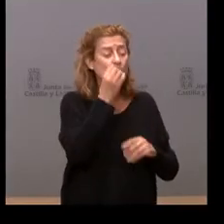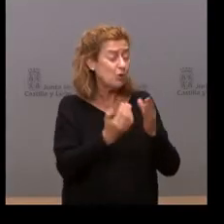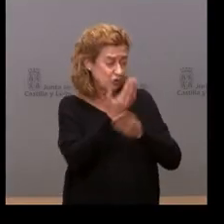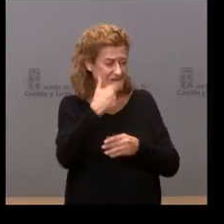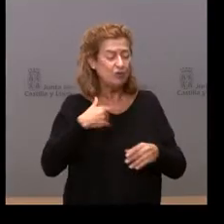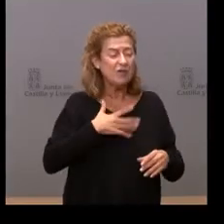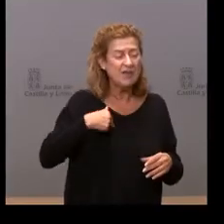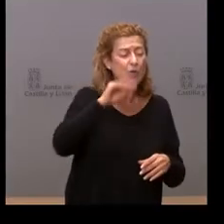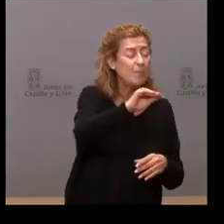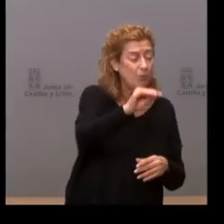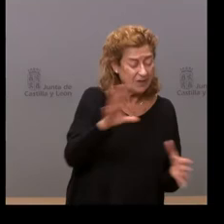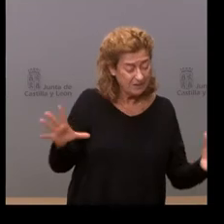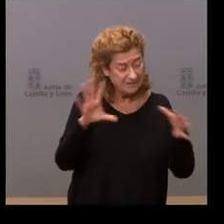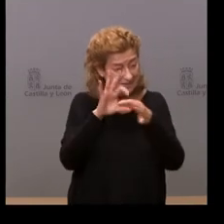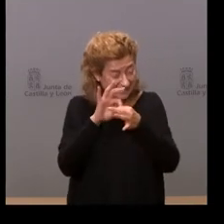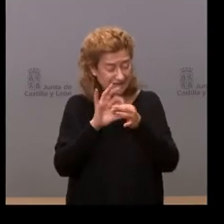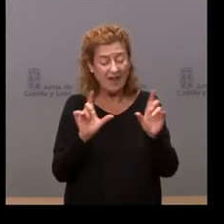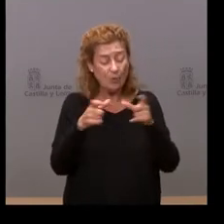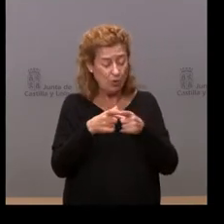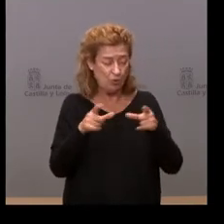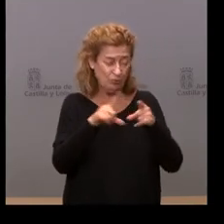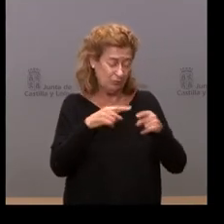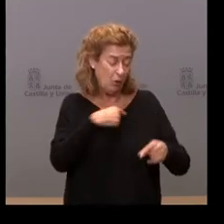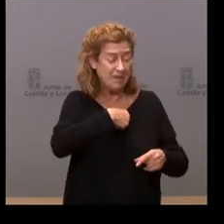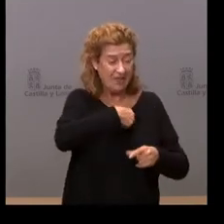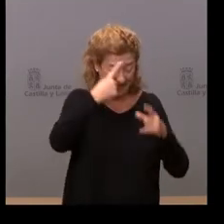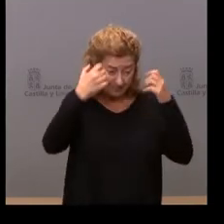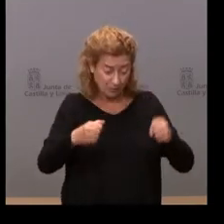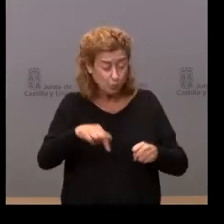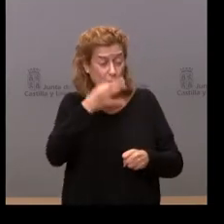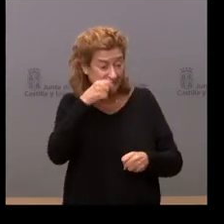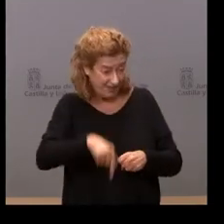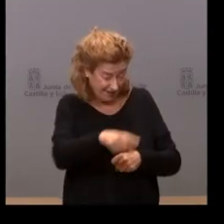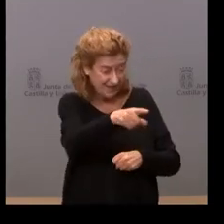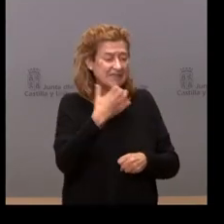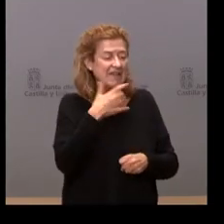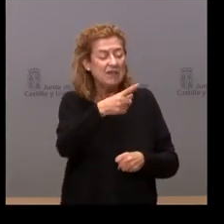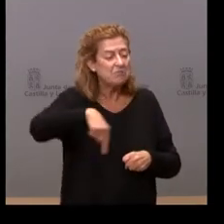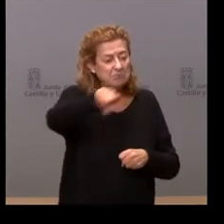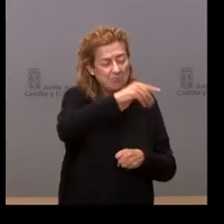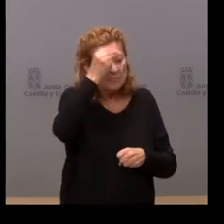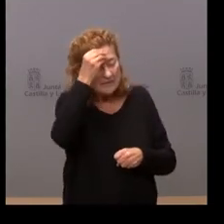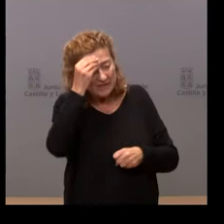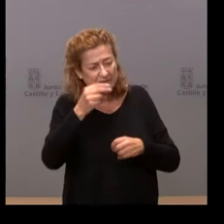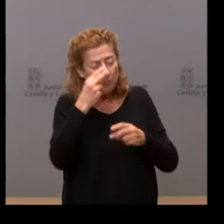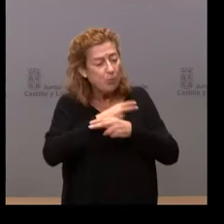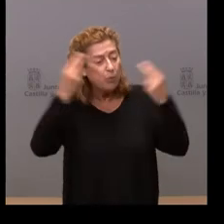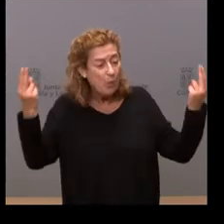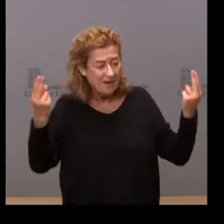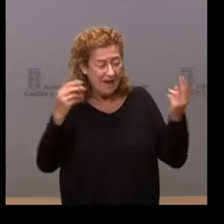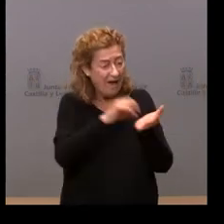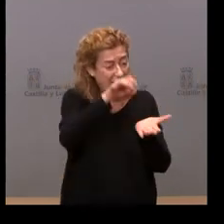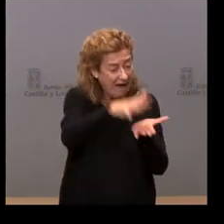preguntar en relación con esa reunión con el comité de expertos esta tarde sí por un lado está previsto que se publique el acta